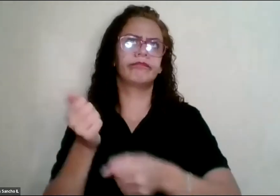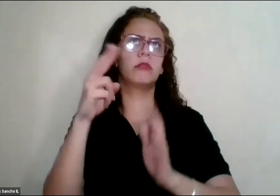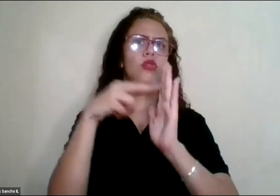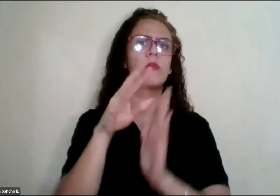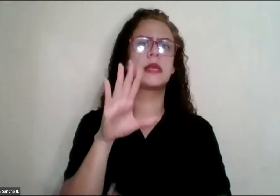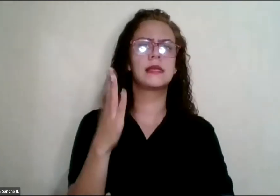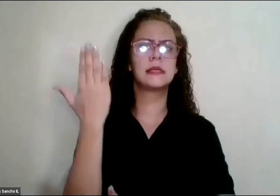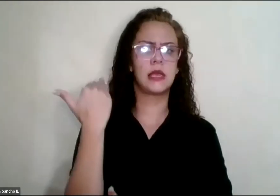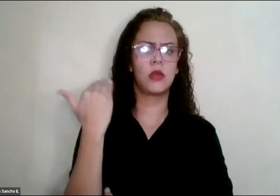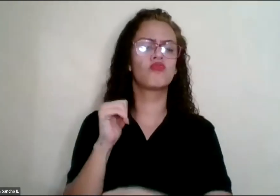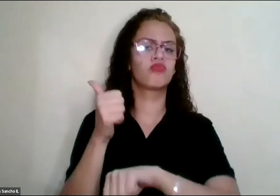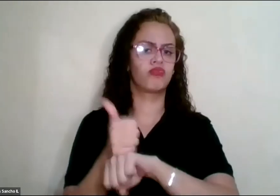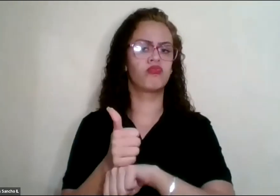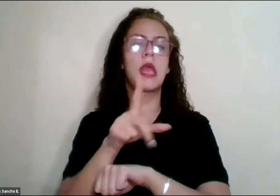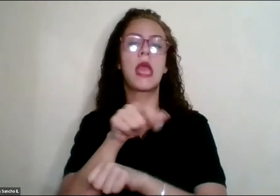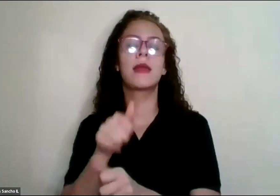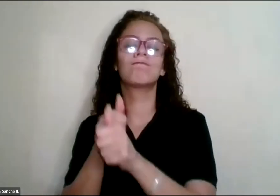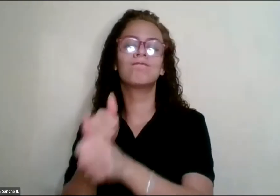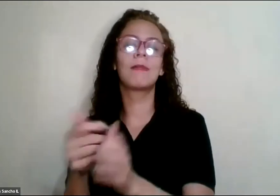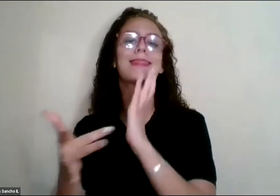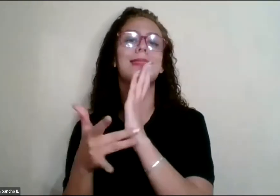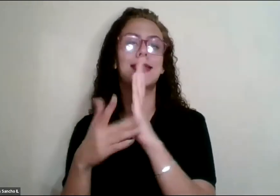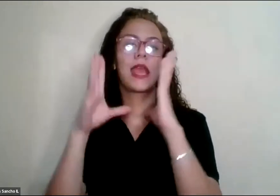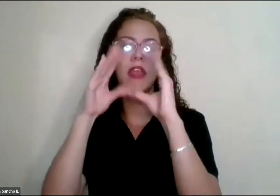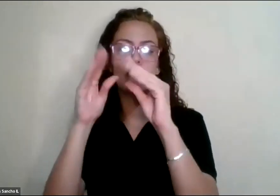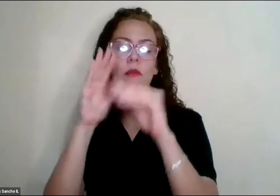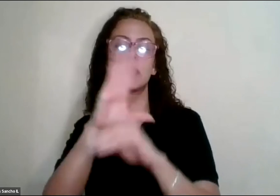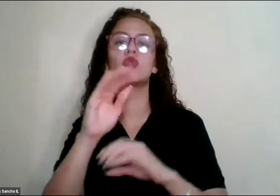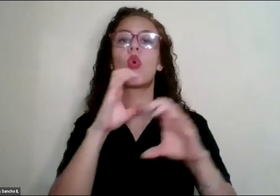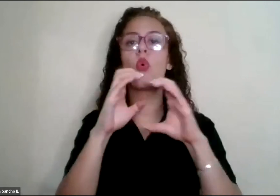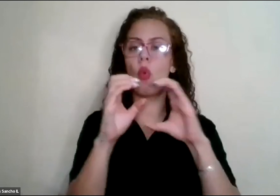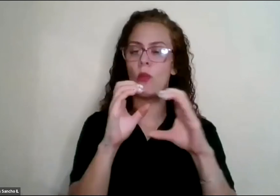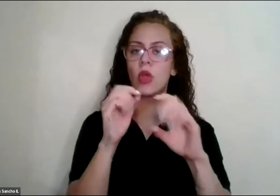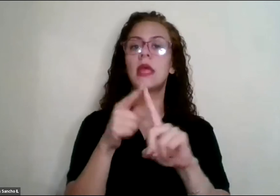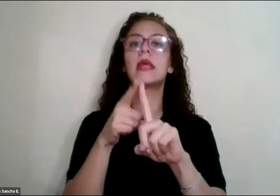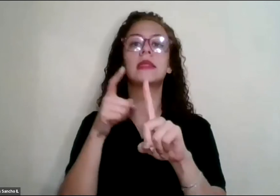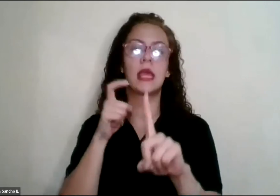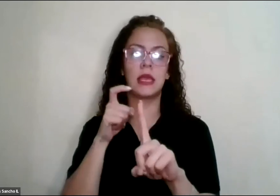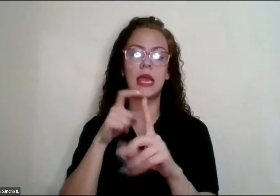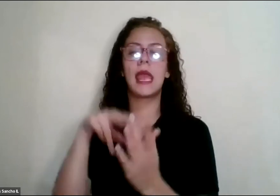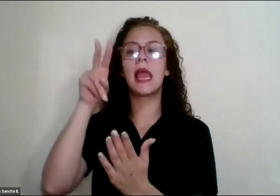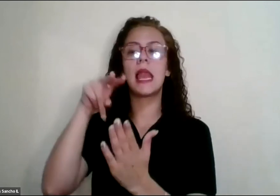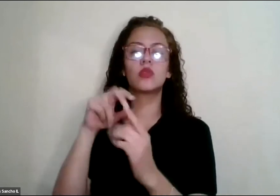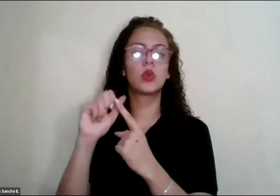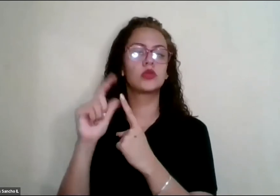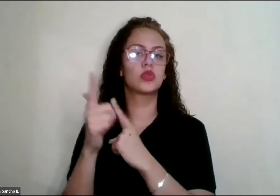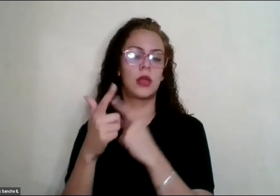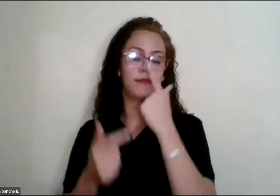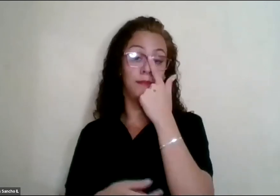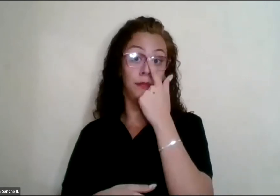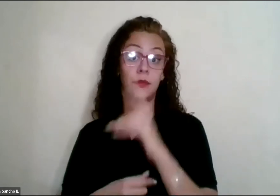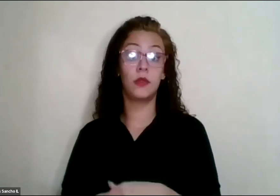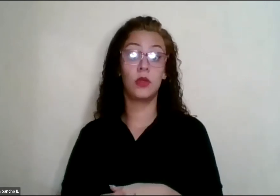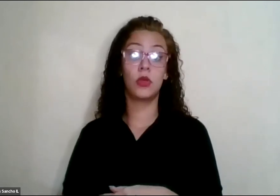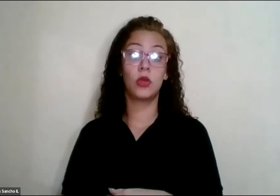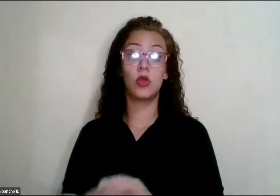2005 y que está basado en las tecnologías de la información y comunicación desde una lectura social.